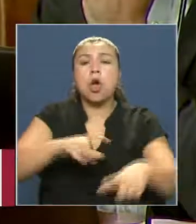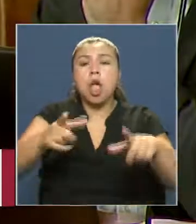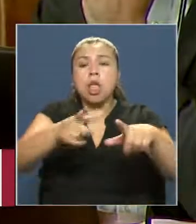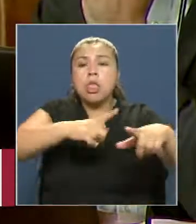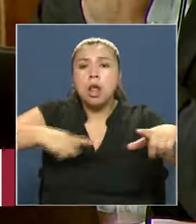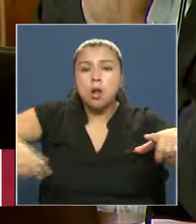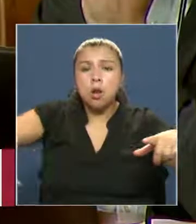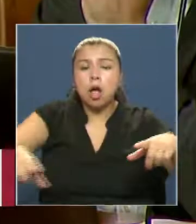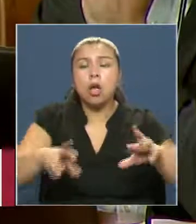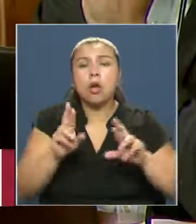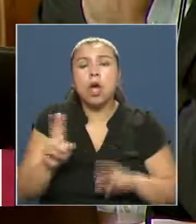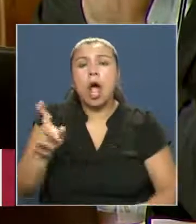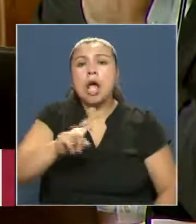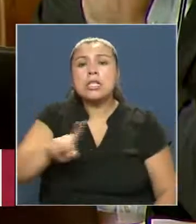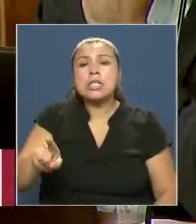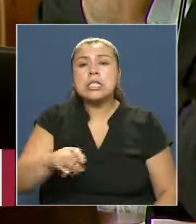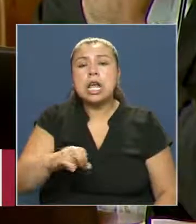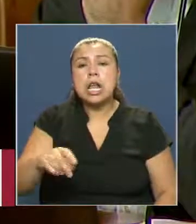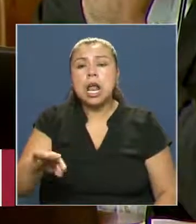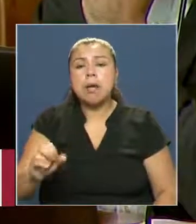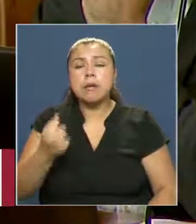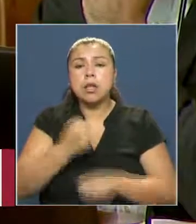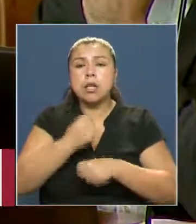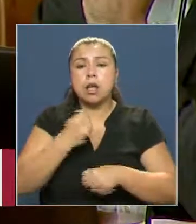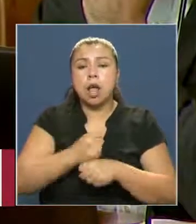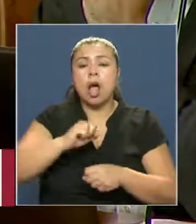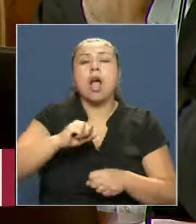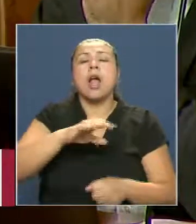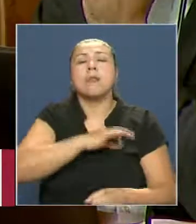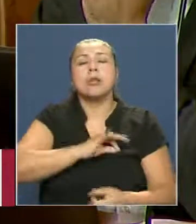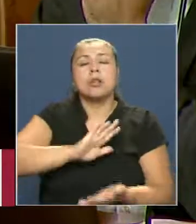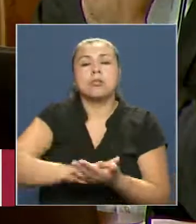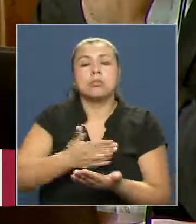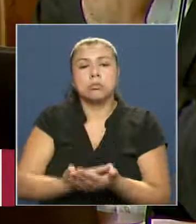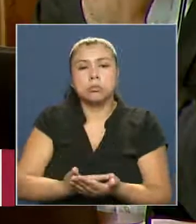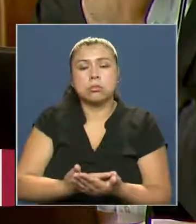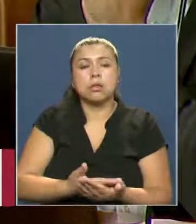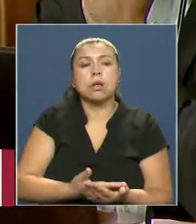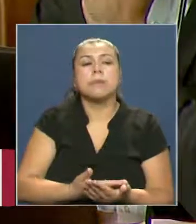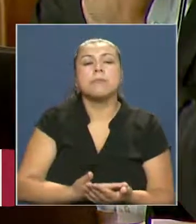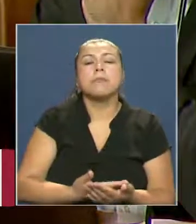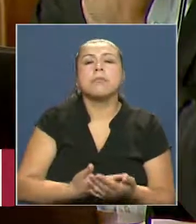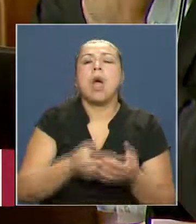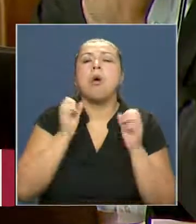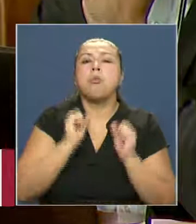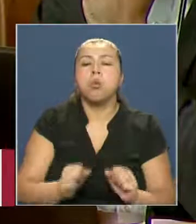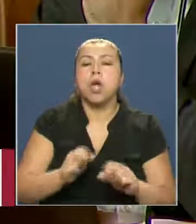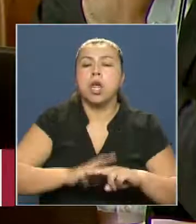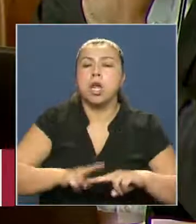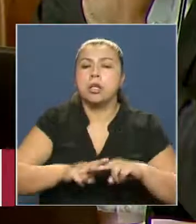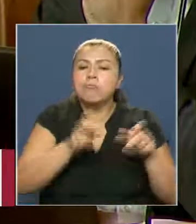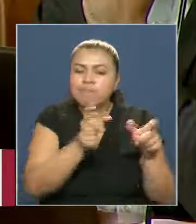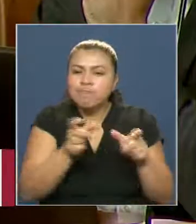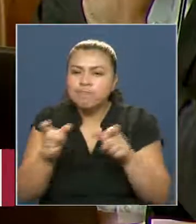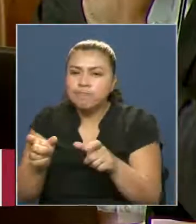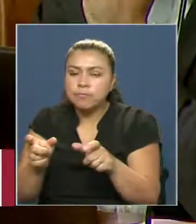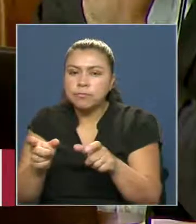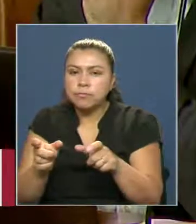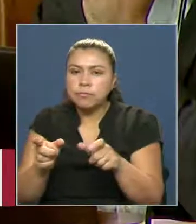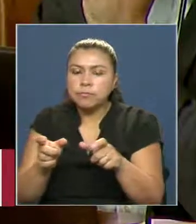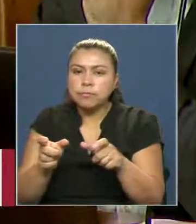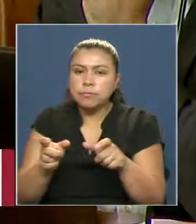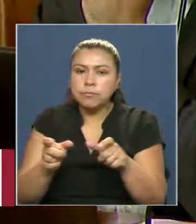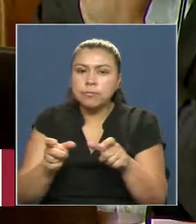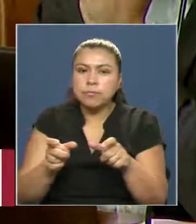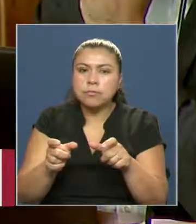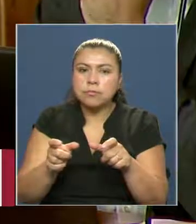que la Seremi de Trabajo, de Salud, como así también el señor Intendente Jürgensen, puedan hacer esa revisión constante en cada uno de